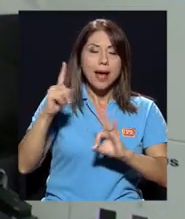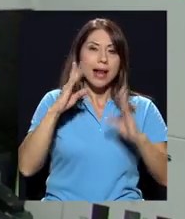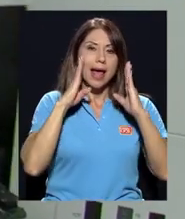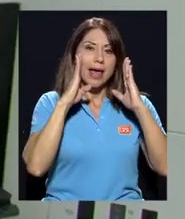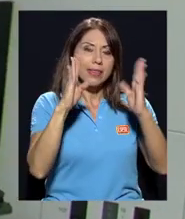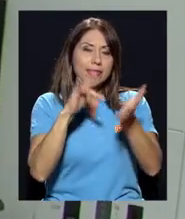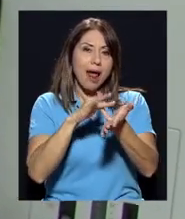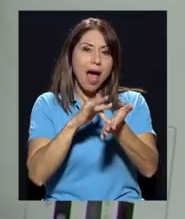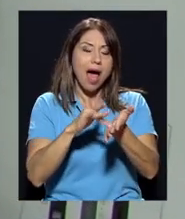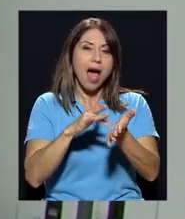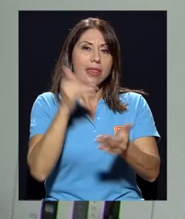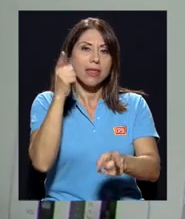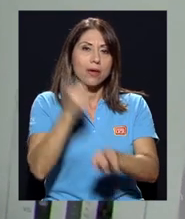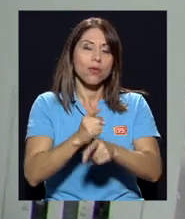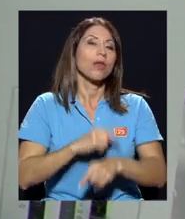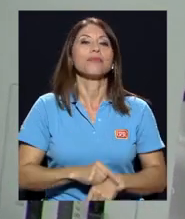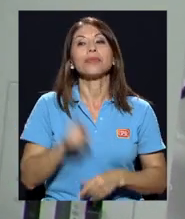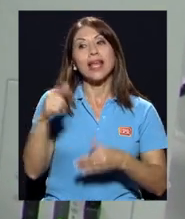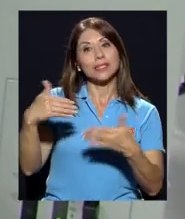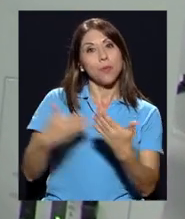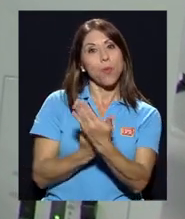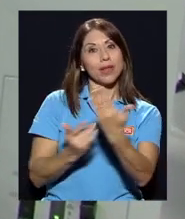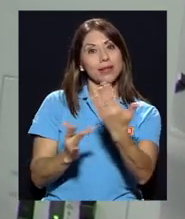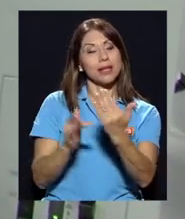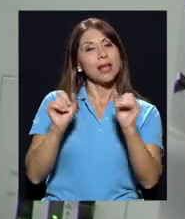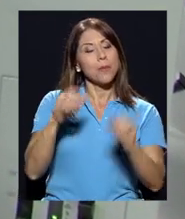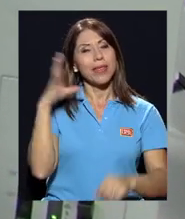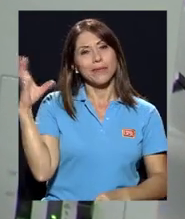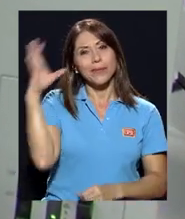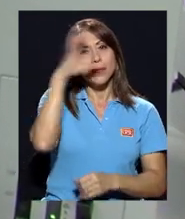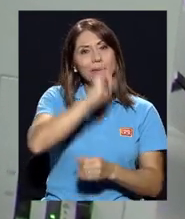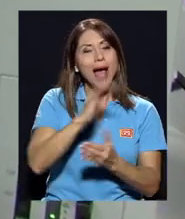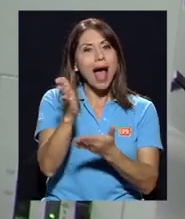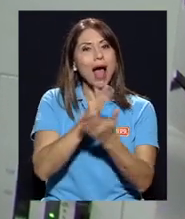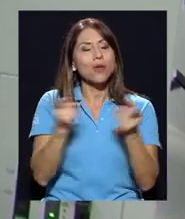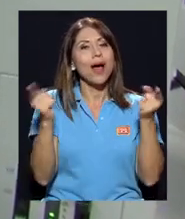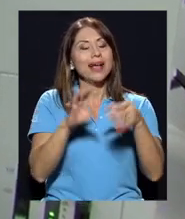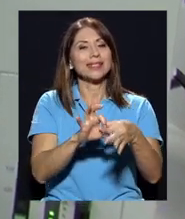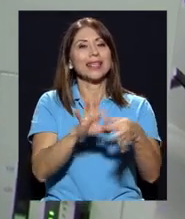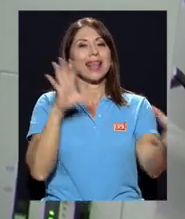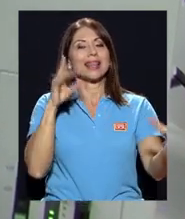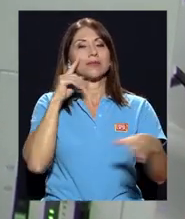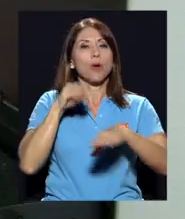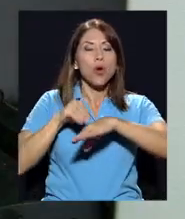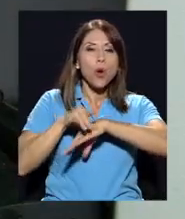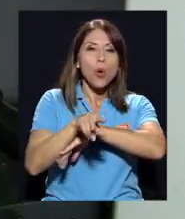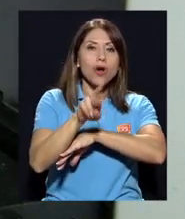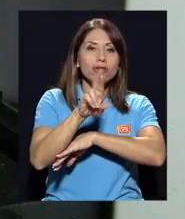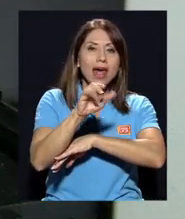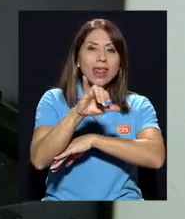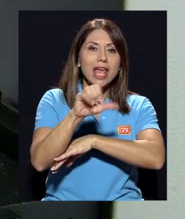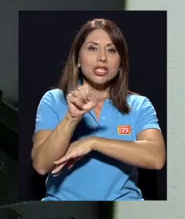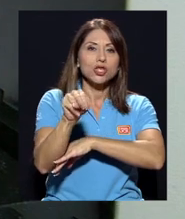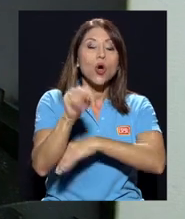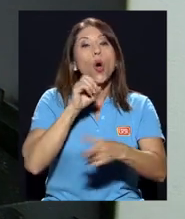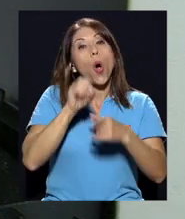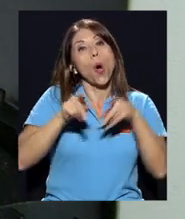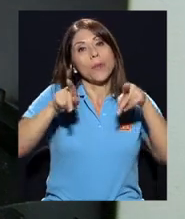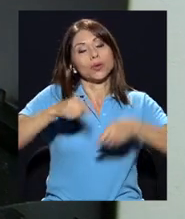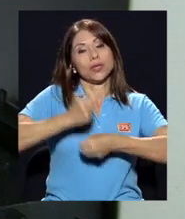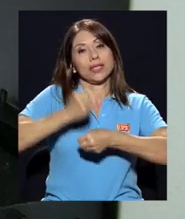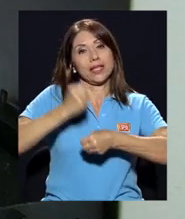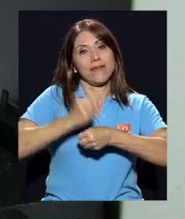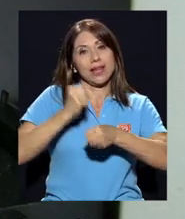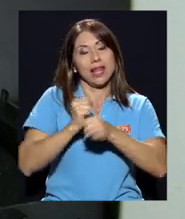adecuado. Esta moderna técnica es capaz de detectar accidentes causados por radiación en pacientes o personal técnico que administra